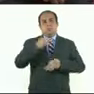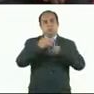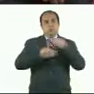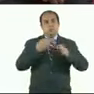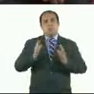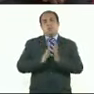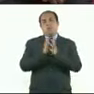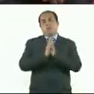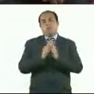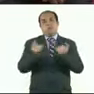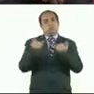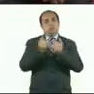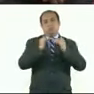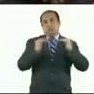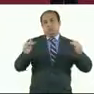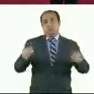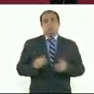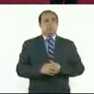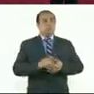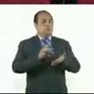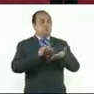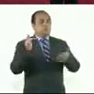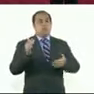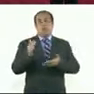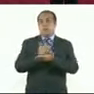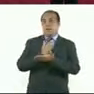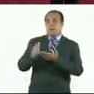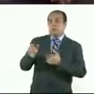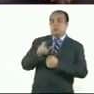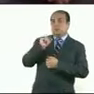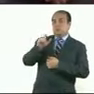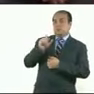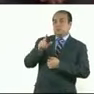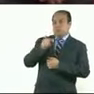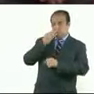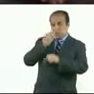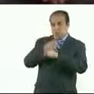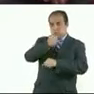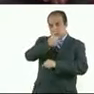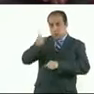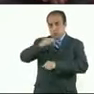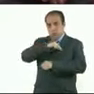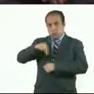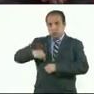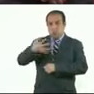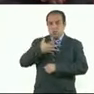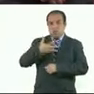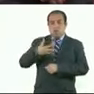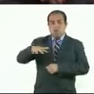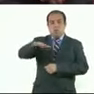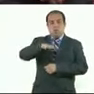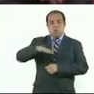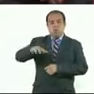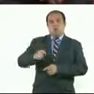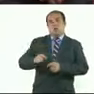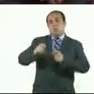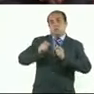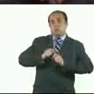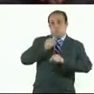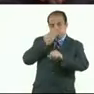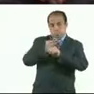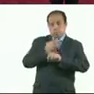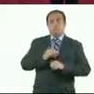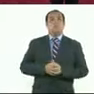y todas. Le agradezco, doctor. Además de, obviamente, las responsabilidades que cada uno de nosotros tenemos en el área correspondiente.